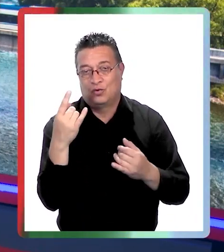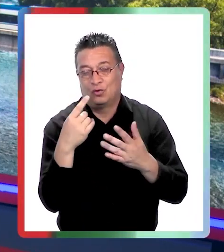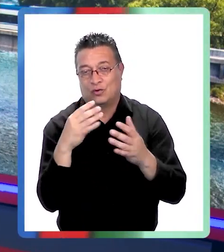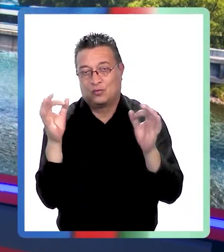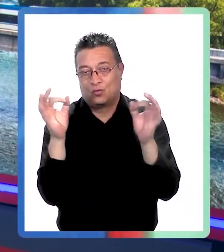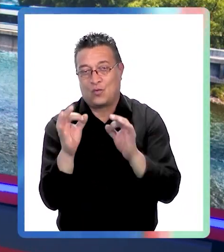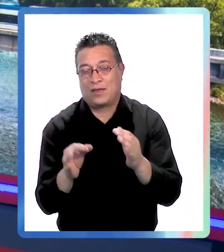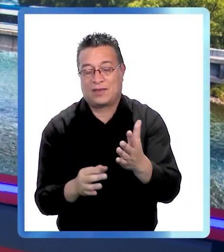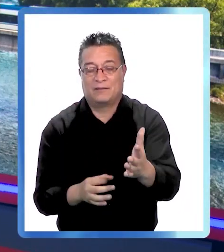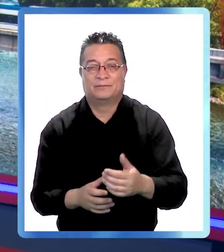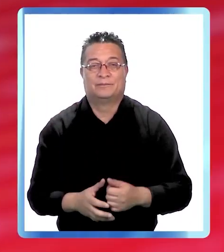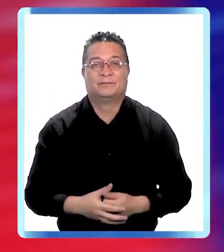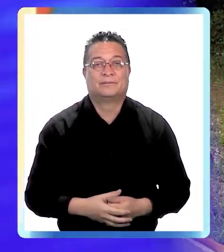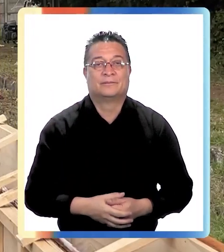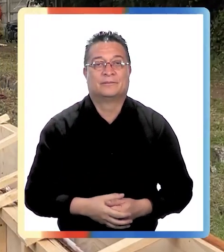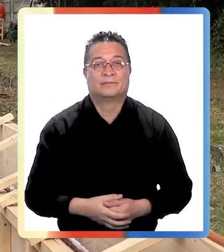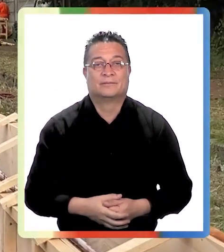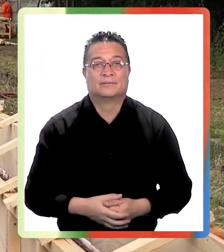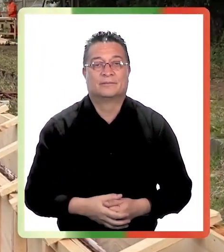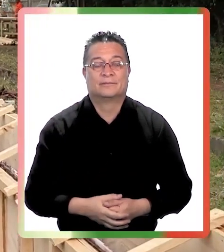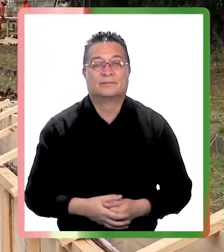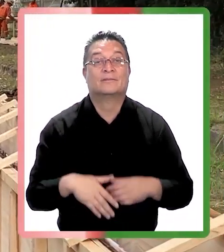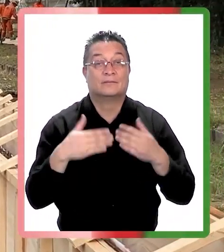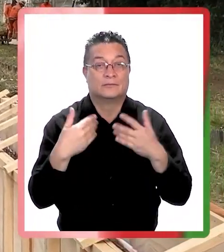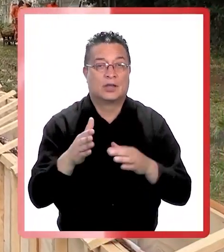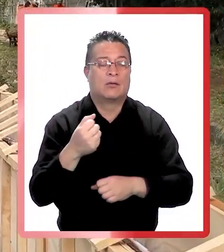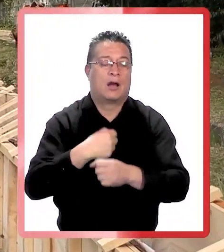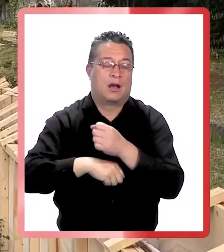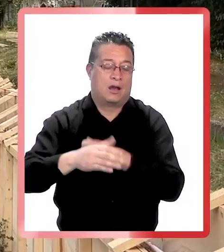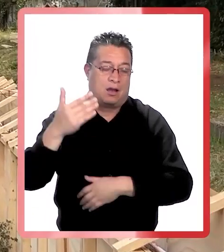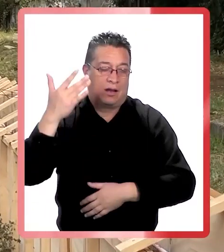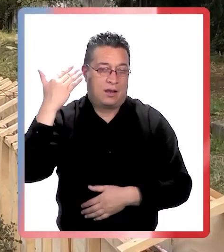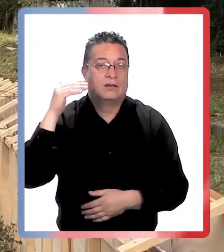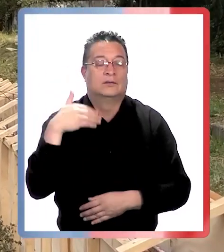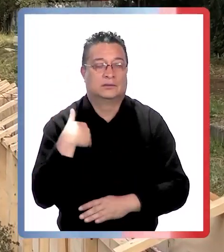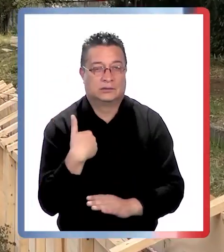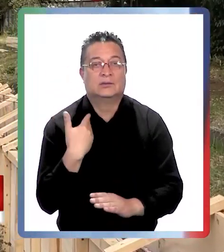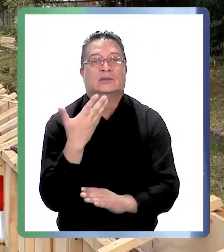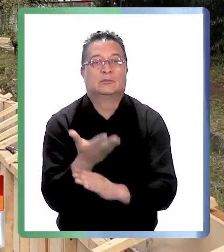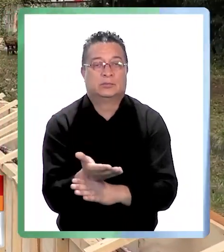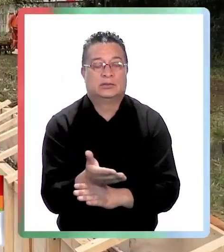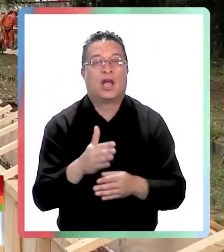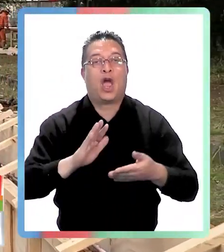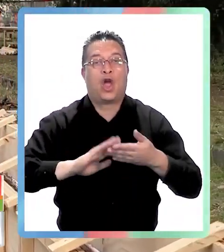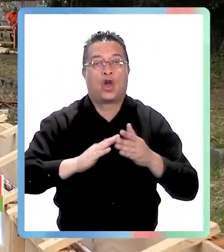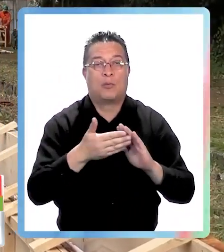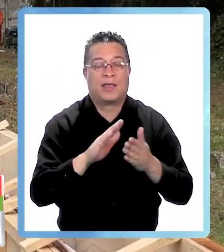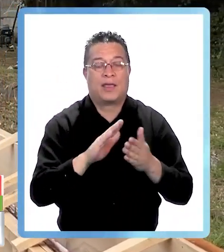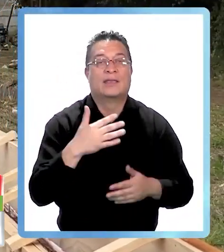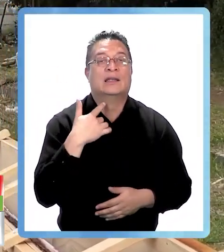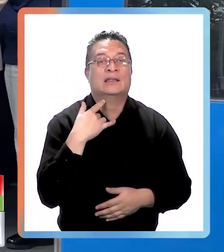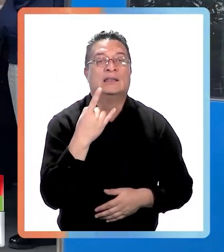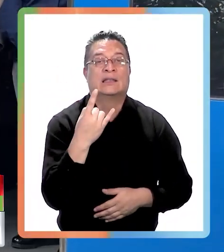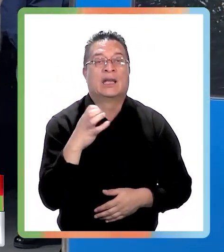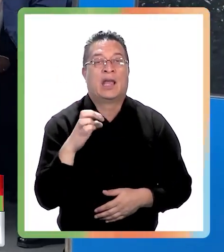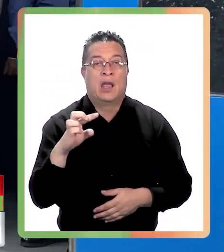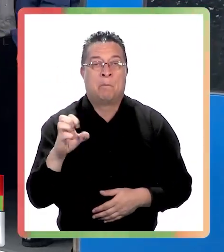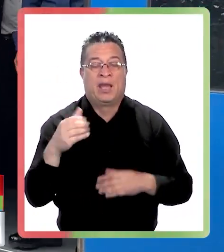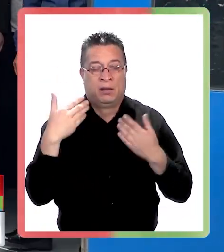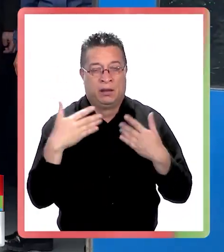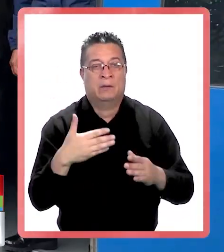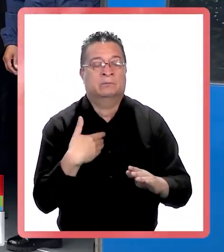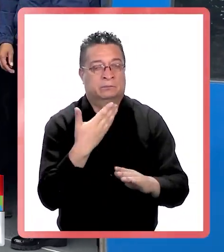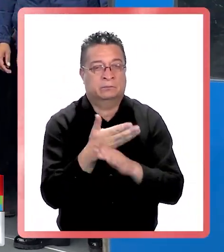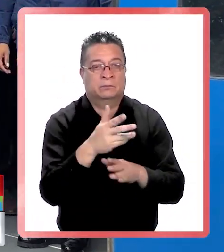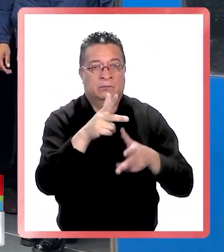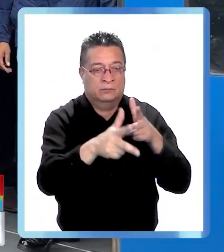Universidad Autónoma Televisión. Hace ya varios años fue solicitado por la comunidad de Quepe y ya es una realidad.